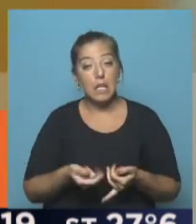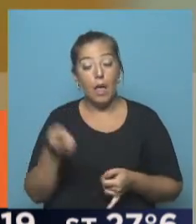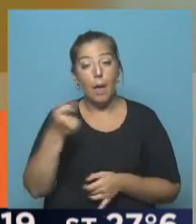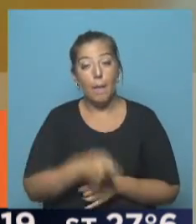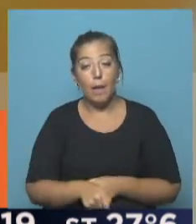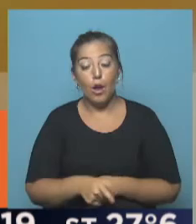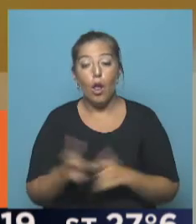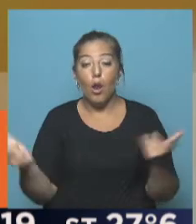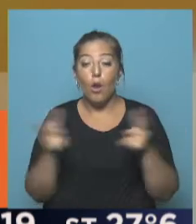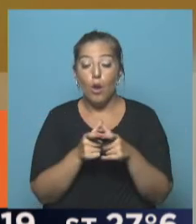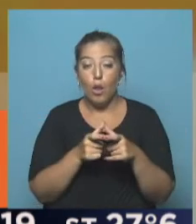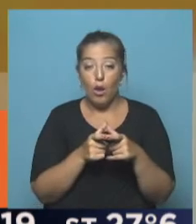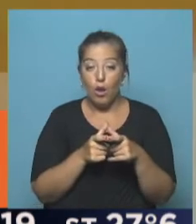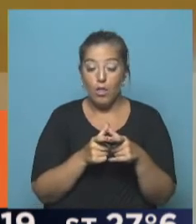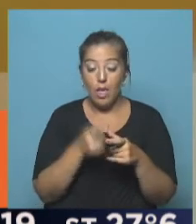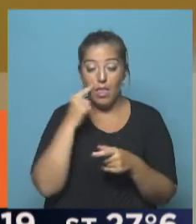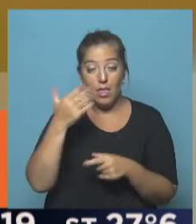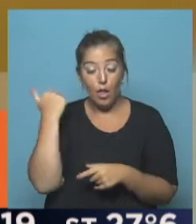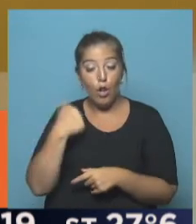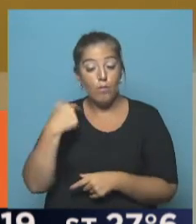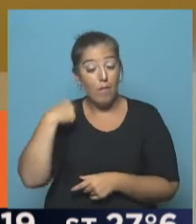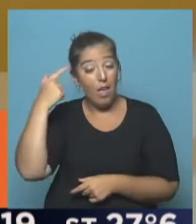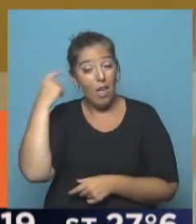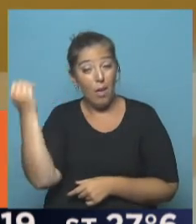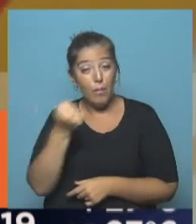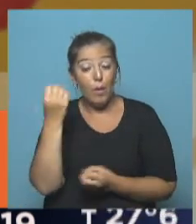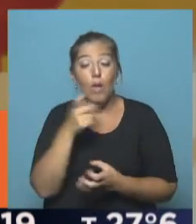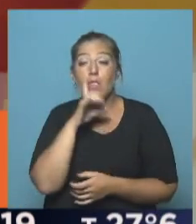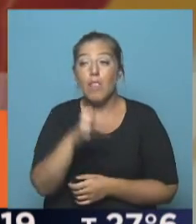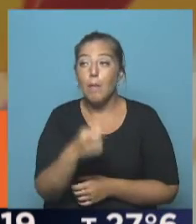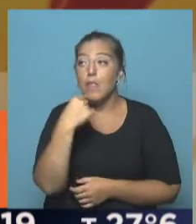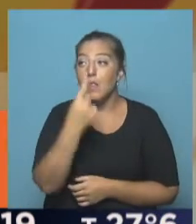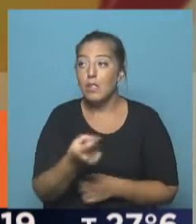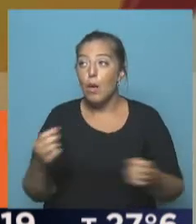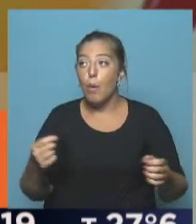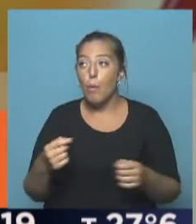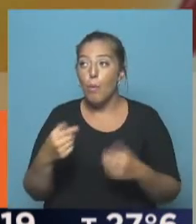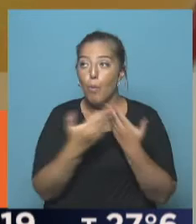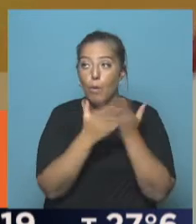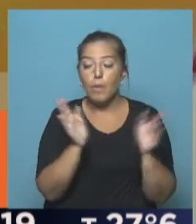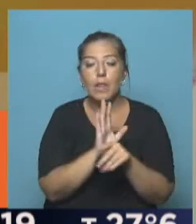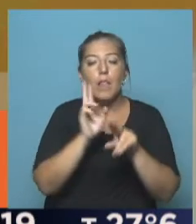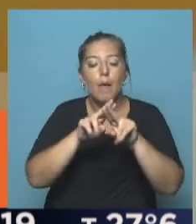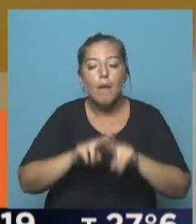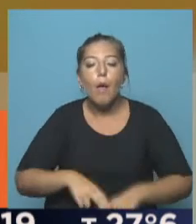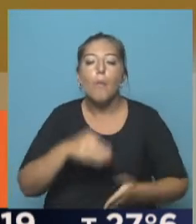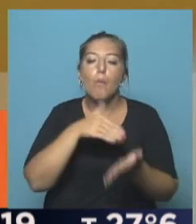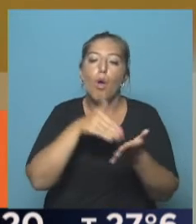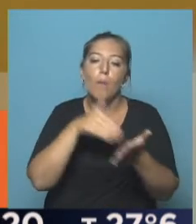día con Netanyahu, yo creo que fue importante porque ahí es donde Trump asume públicamente que está revisando aquellas promesas